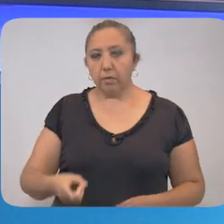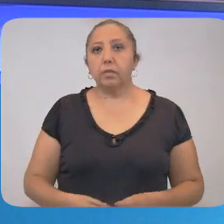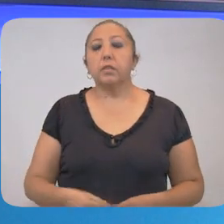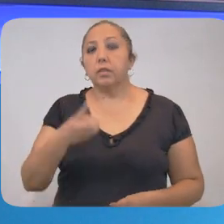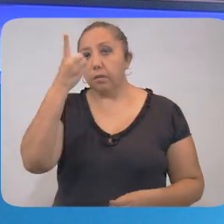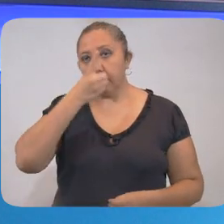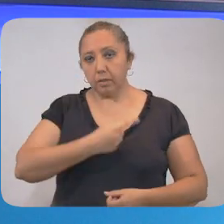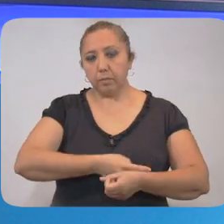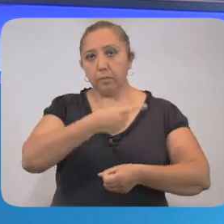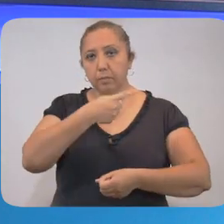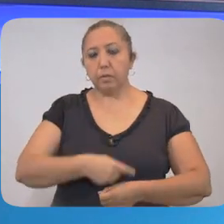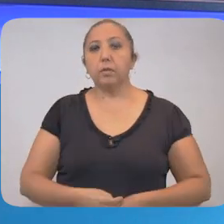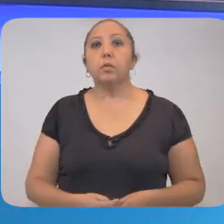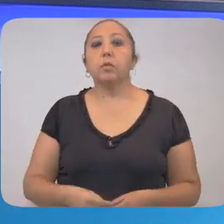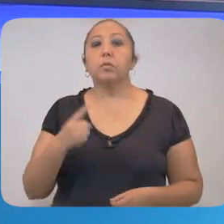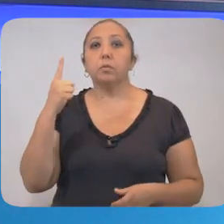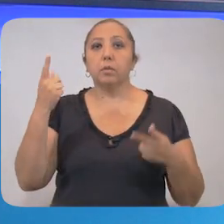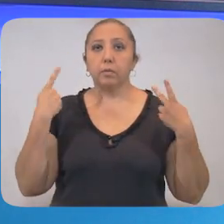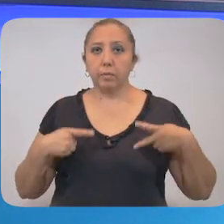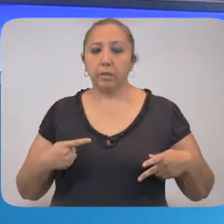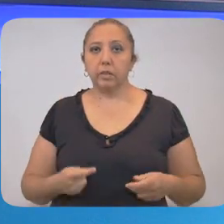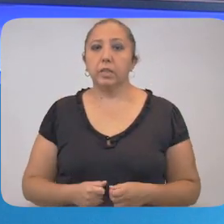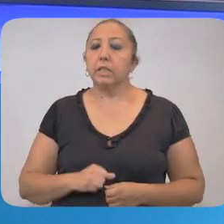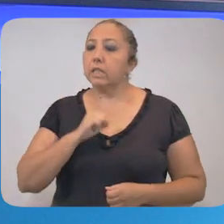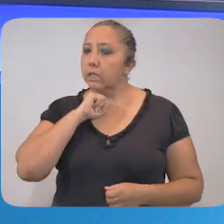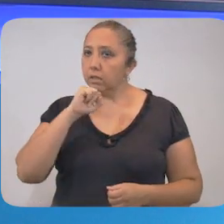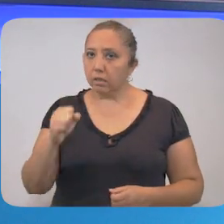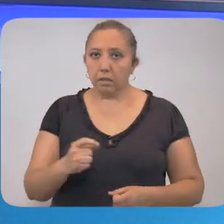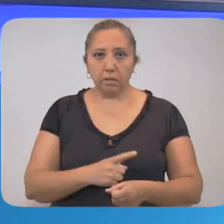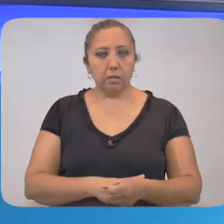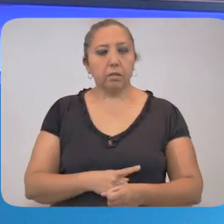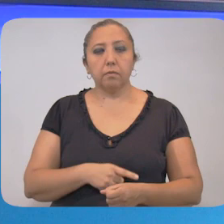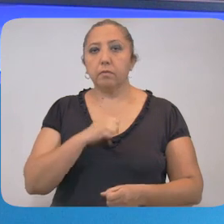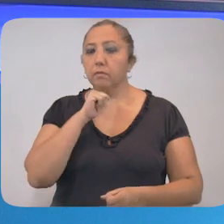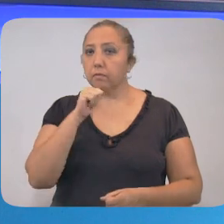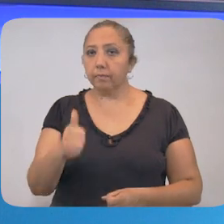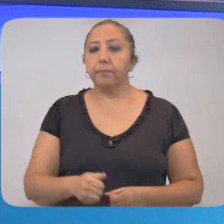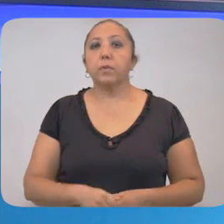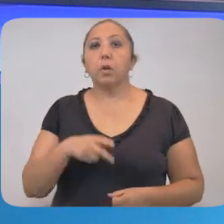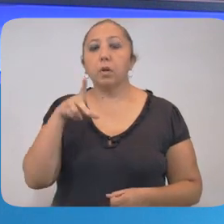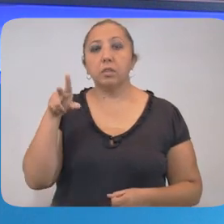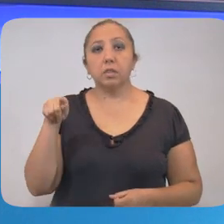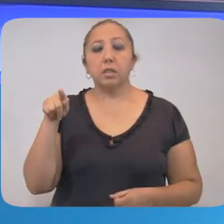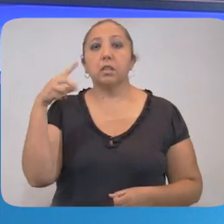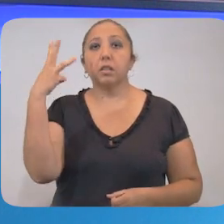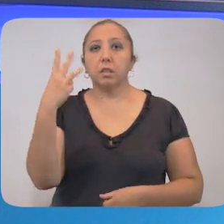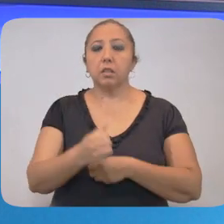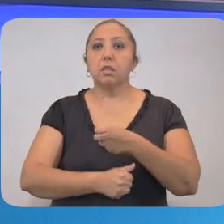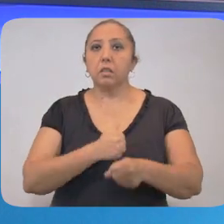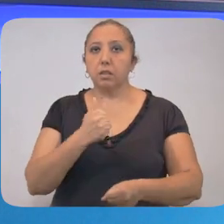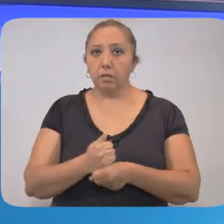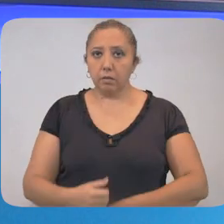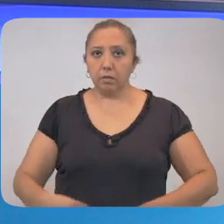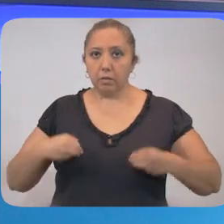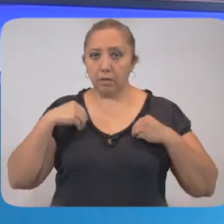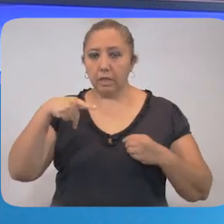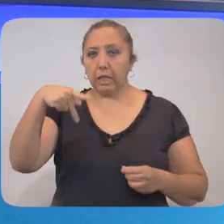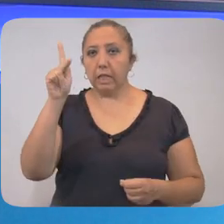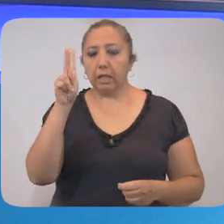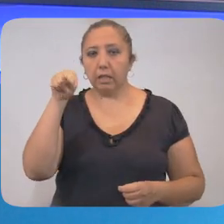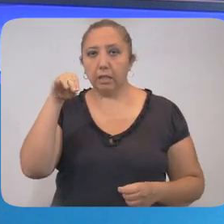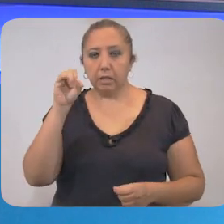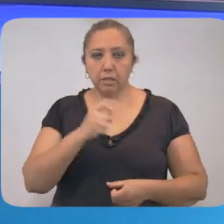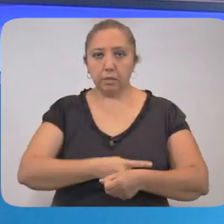diabetes. El paciente vivía con una persona que se reporta sin síntomas. Un hombre de 73 años, originario residente de Canacín,